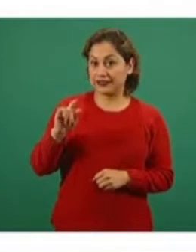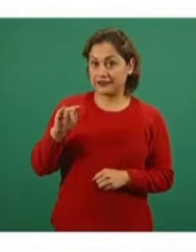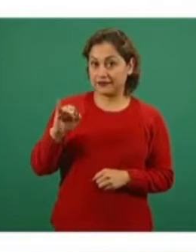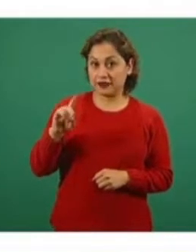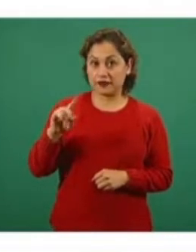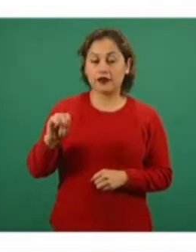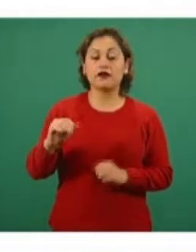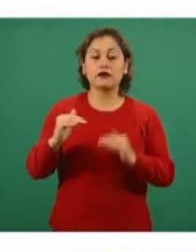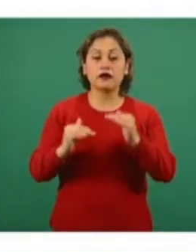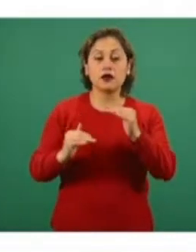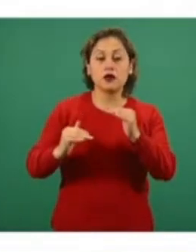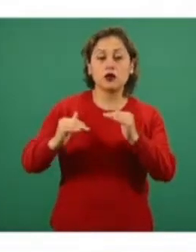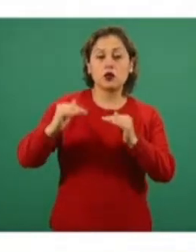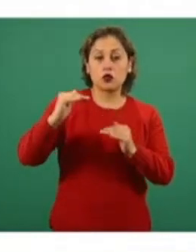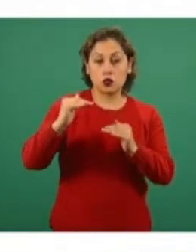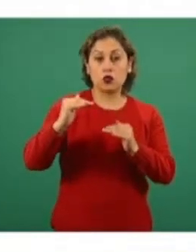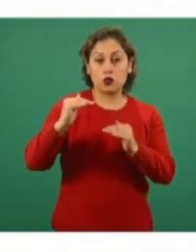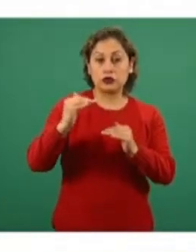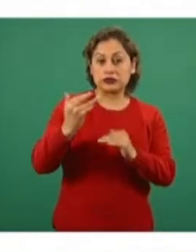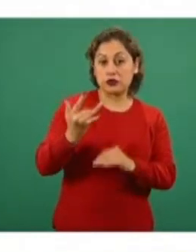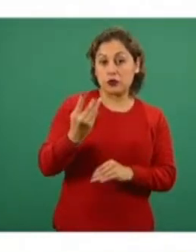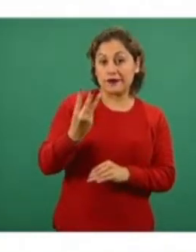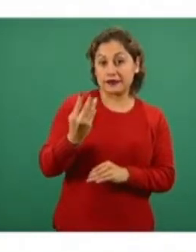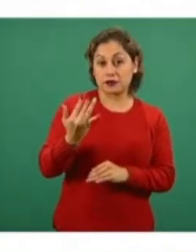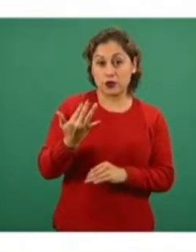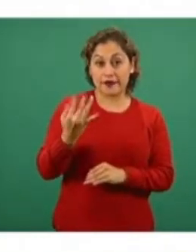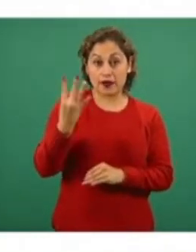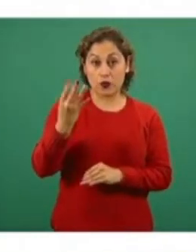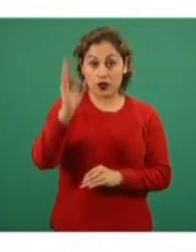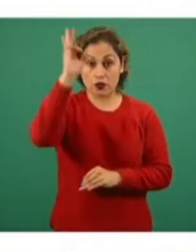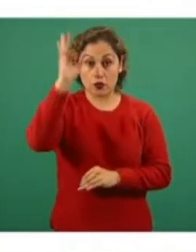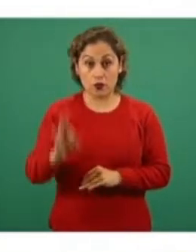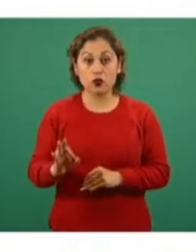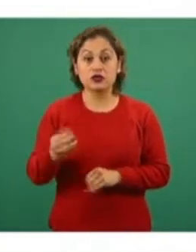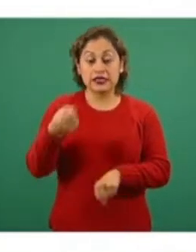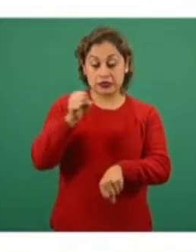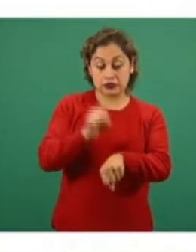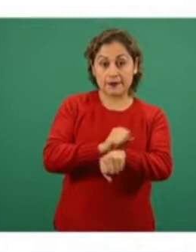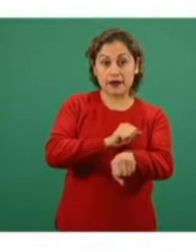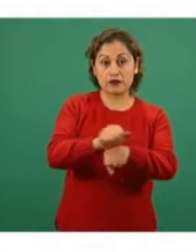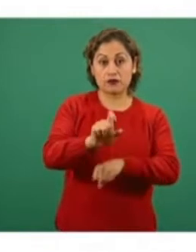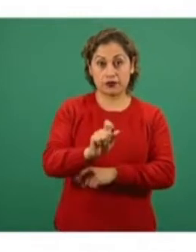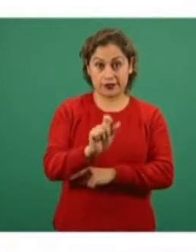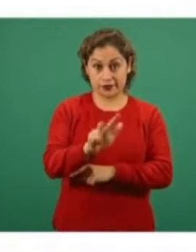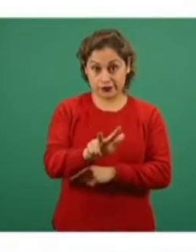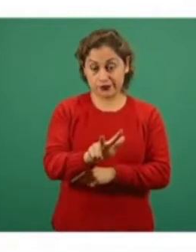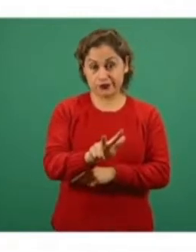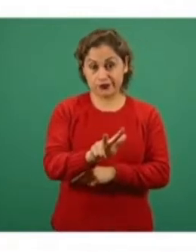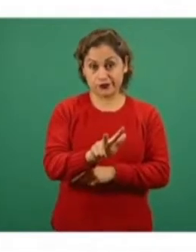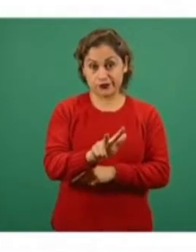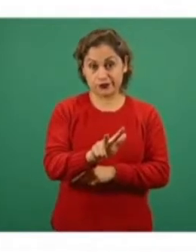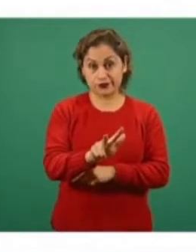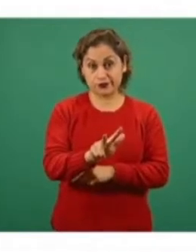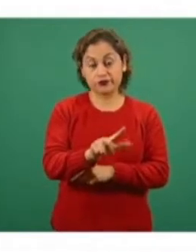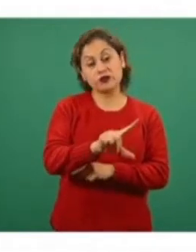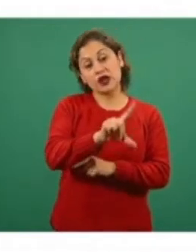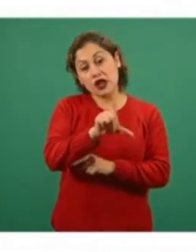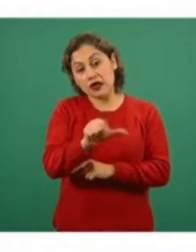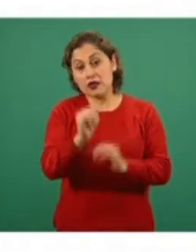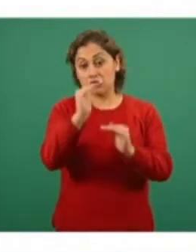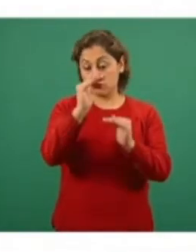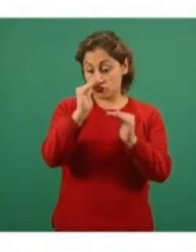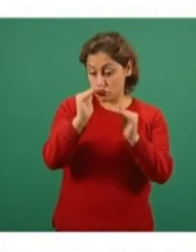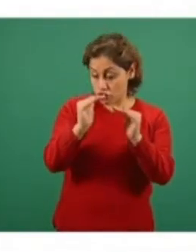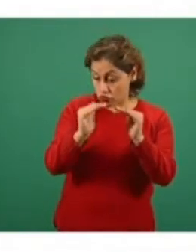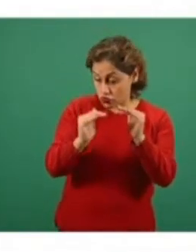arriba casi de 53-54%, más o menos en la semana 28, descendió y más o menos